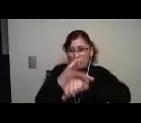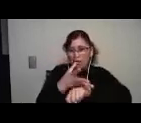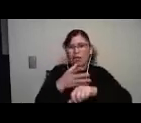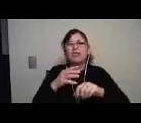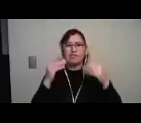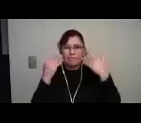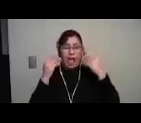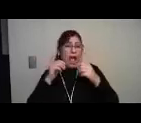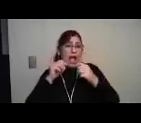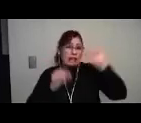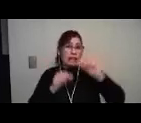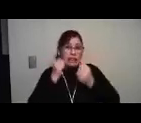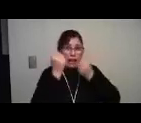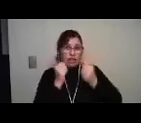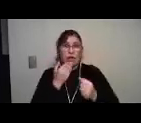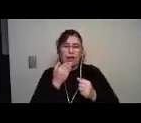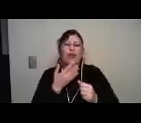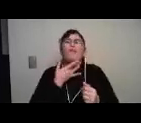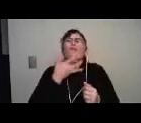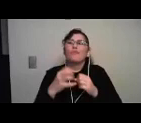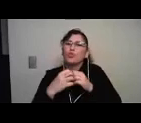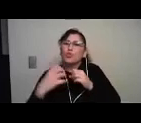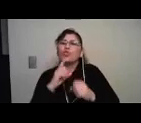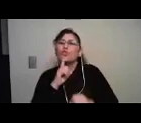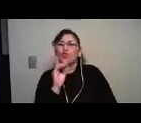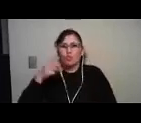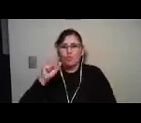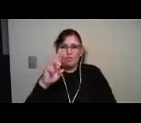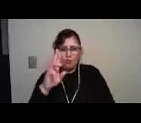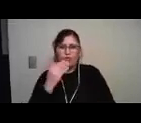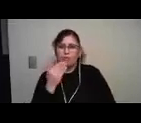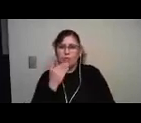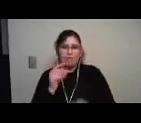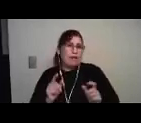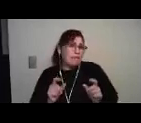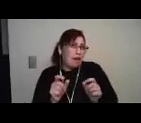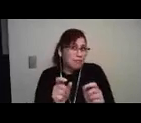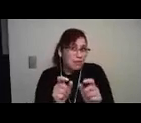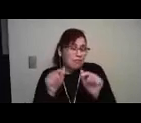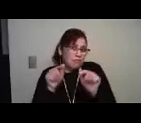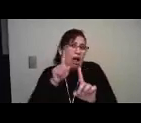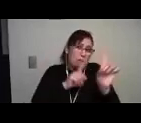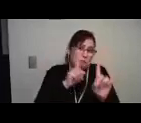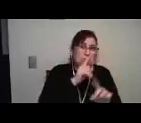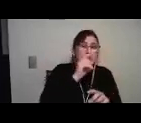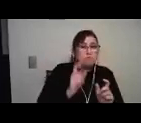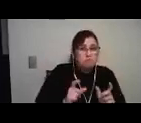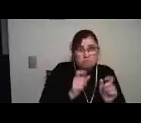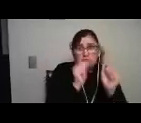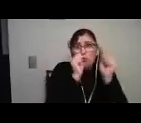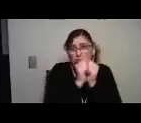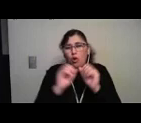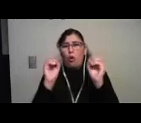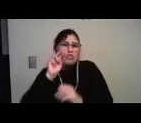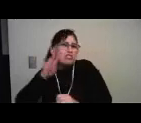periférica, ¿ya? Por tumores, ¿cierto? Hay tumores que se alojan en los cancerosos, ¿cierto? Y no cancerosos que pueden afectar